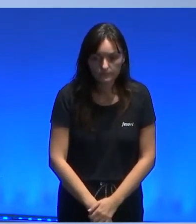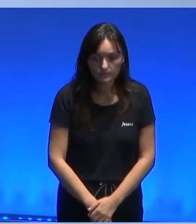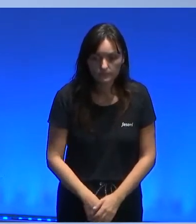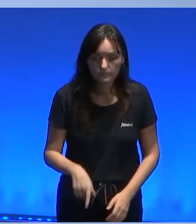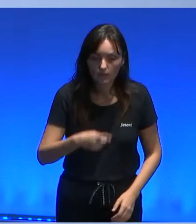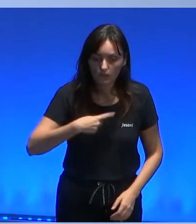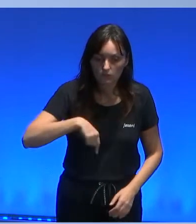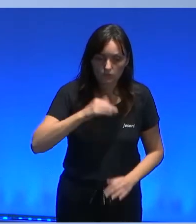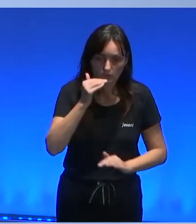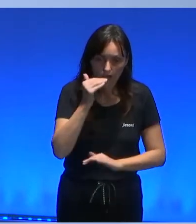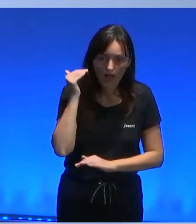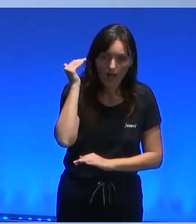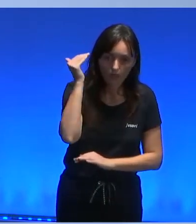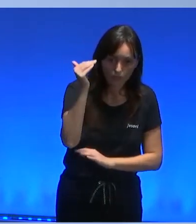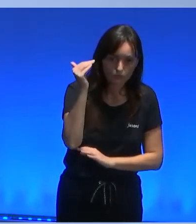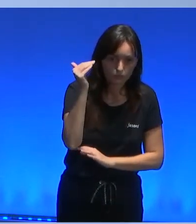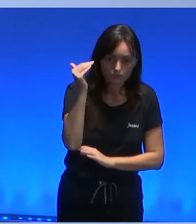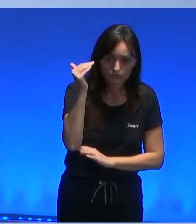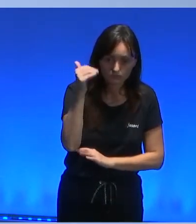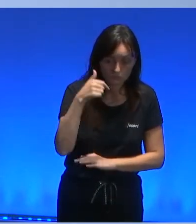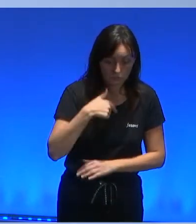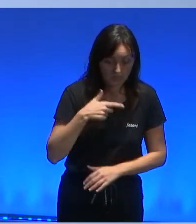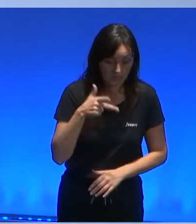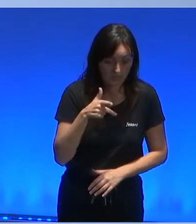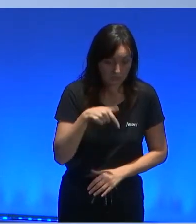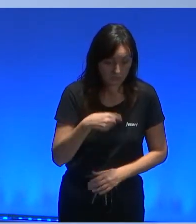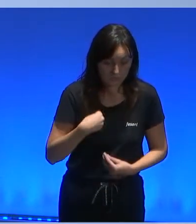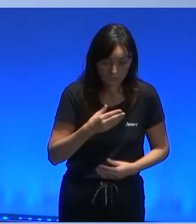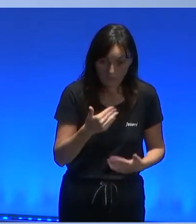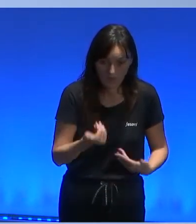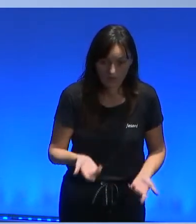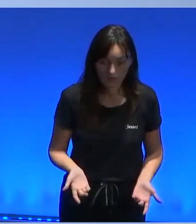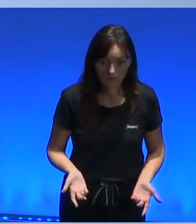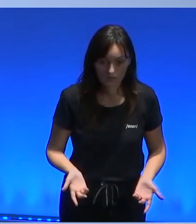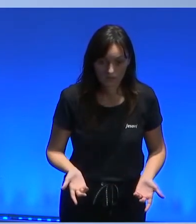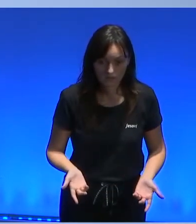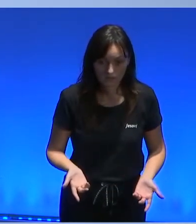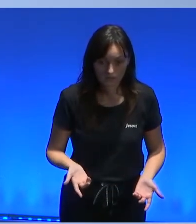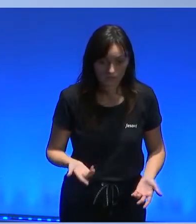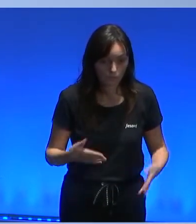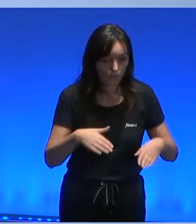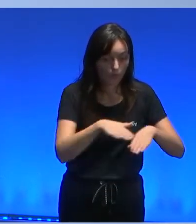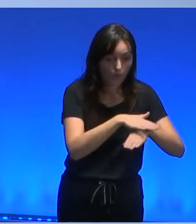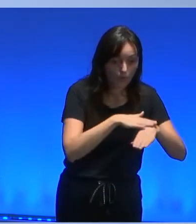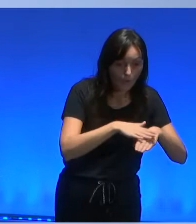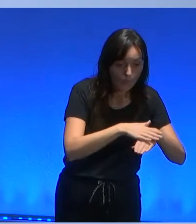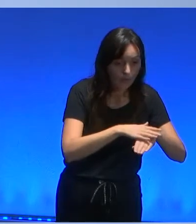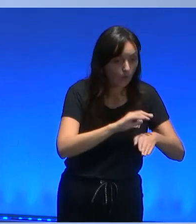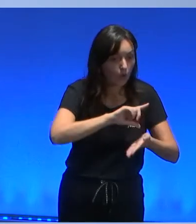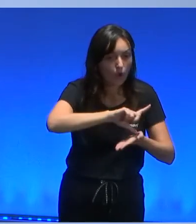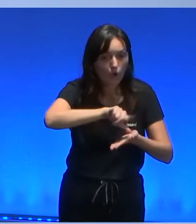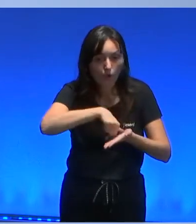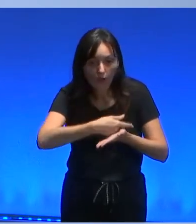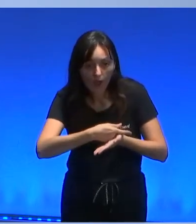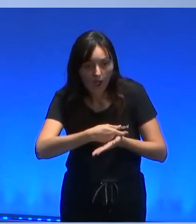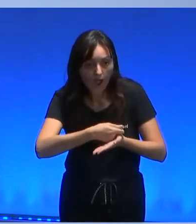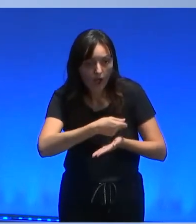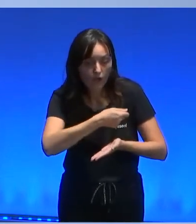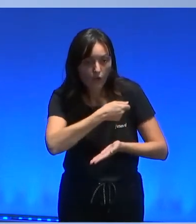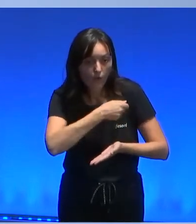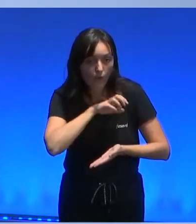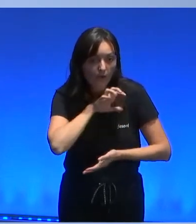Nosotros, los adultos, este derecho no lo tenemos. Nuestros gobiernos locales o nacionales no